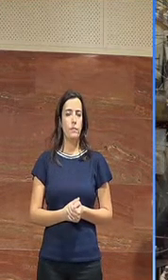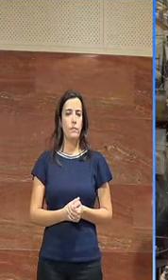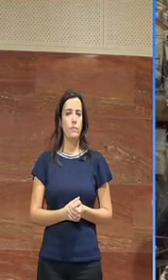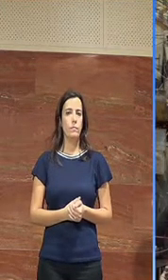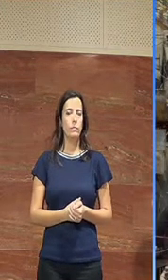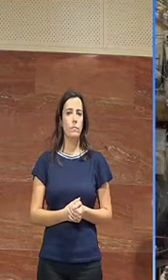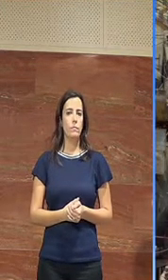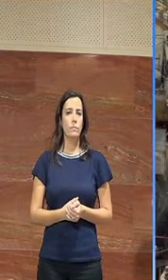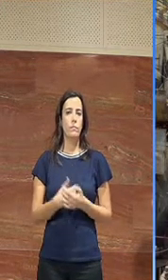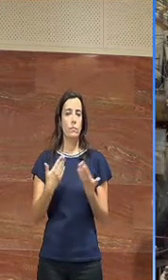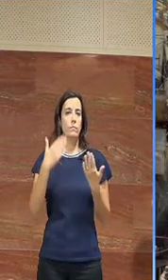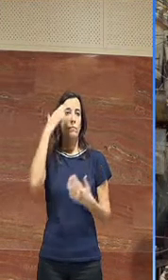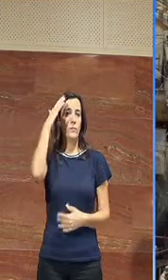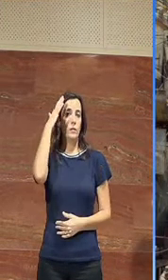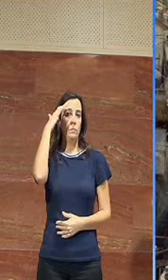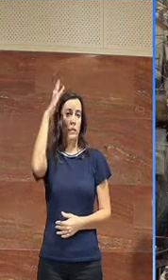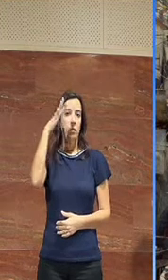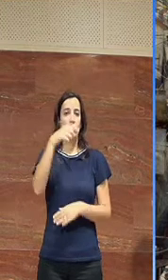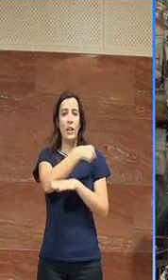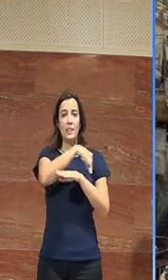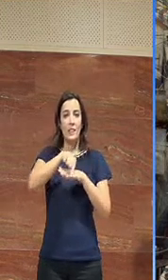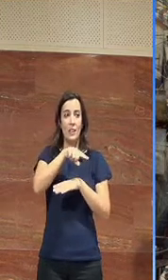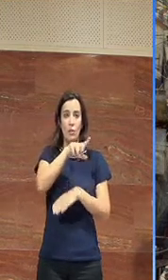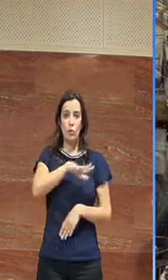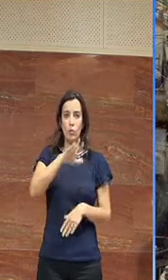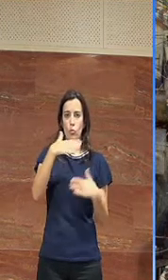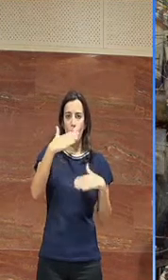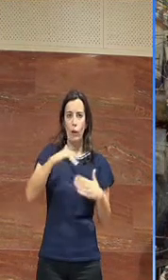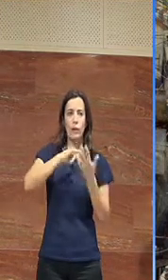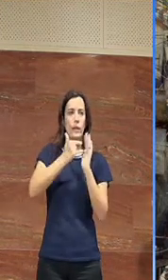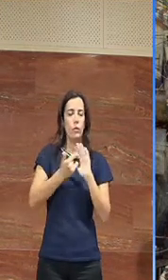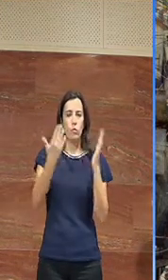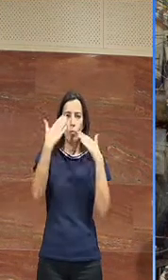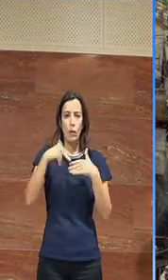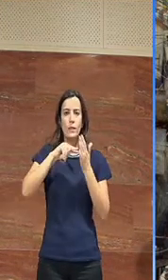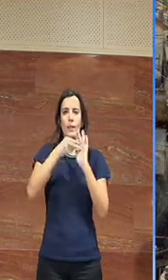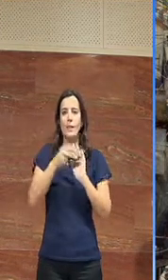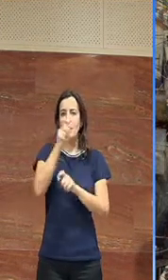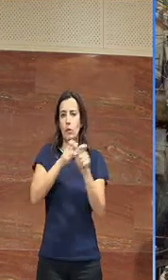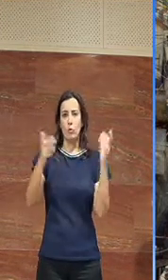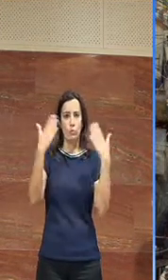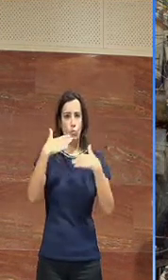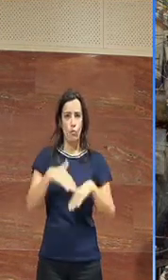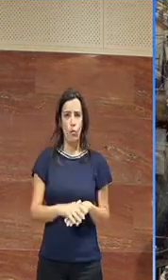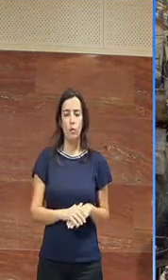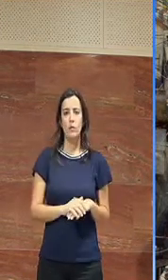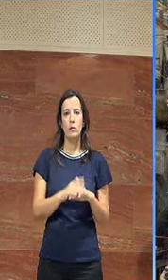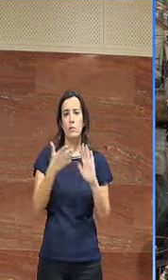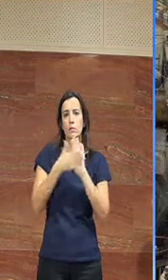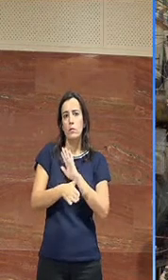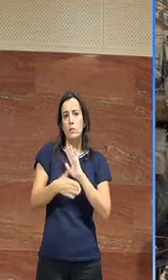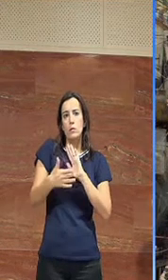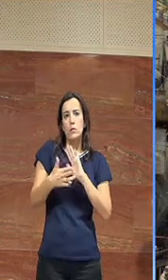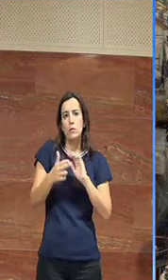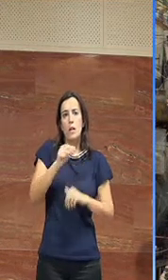Aquí podéis imaginar, aquí no hay arquitectos, no hay ingenieros, no hay técnicos. Esto es autoconstrucción.